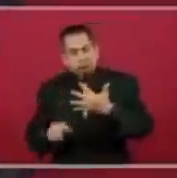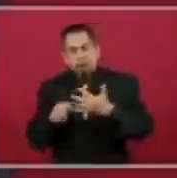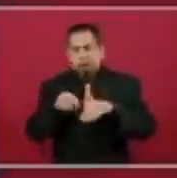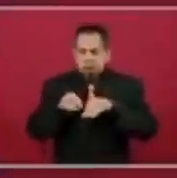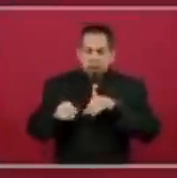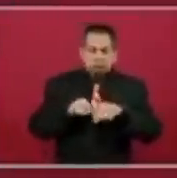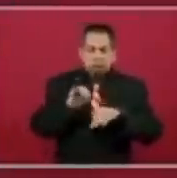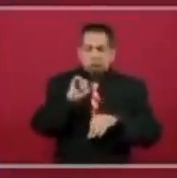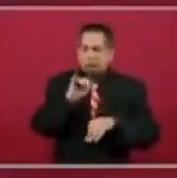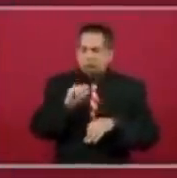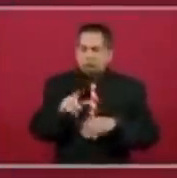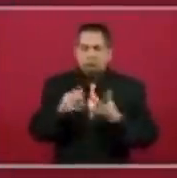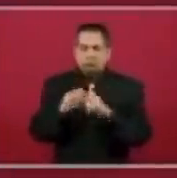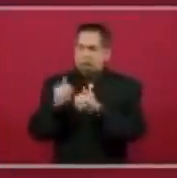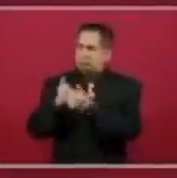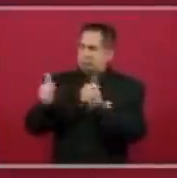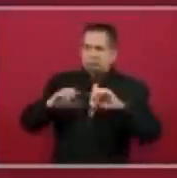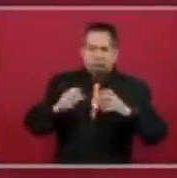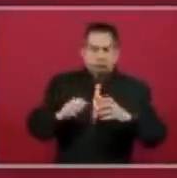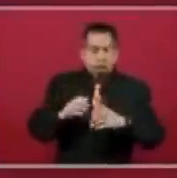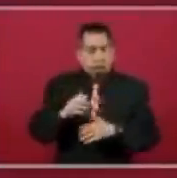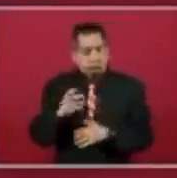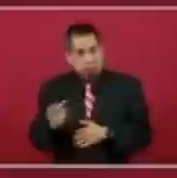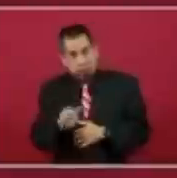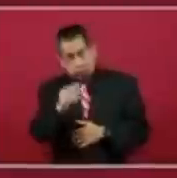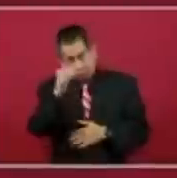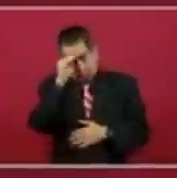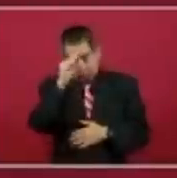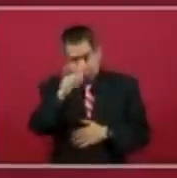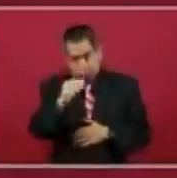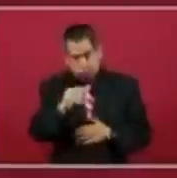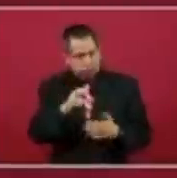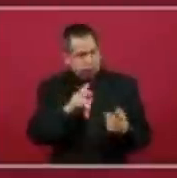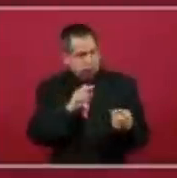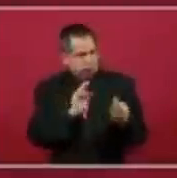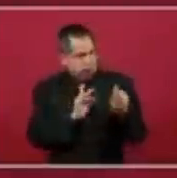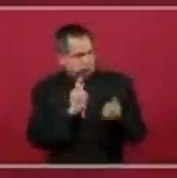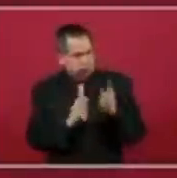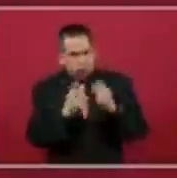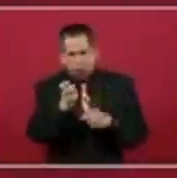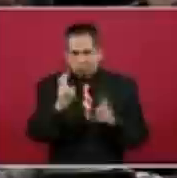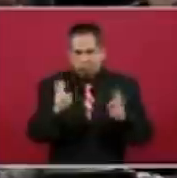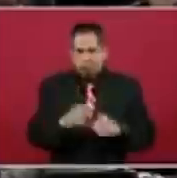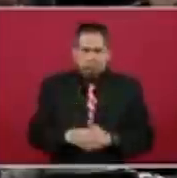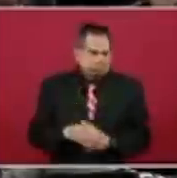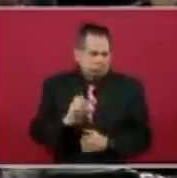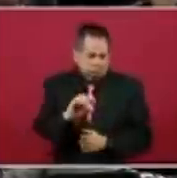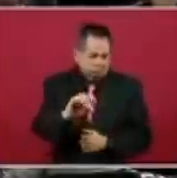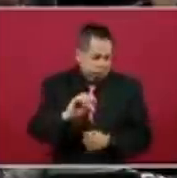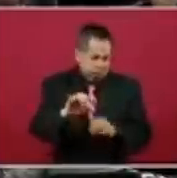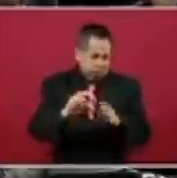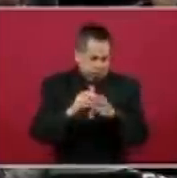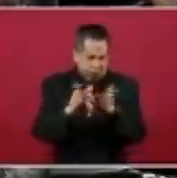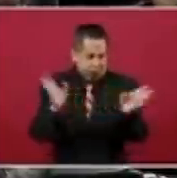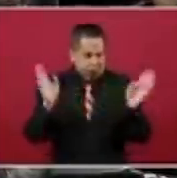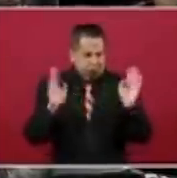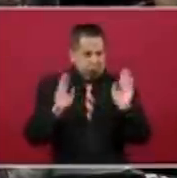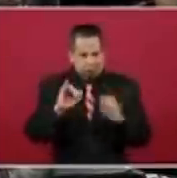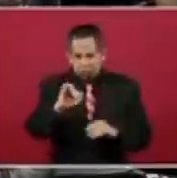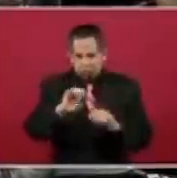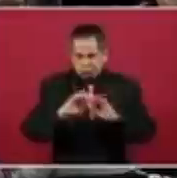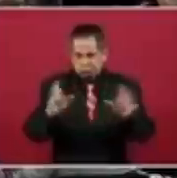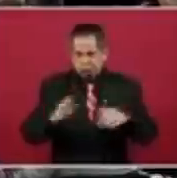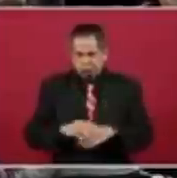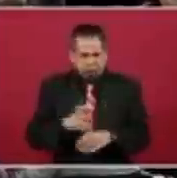y su función como órganos autónomos. Sí. Si piensa recibirlos, ese sería el primer tema. Sí, estoy abierto, porque es